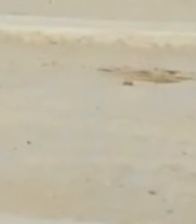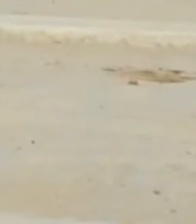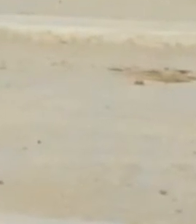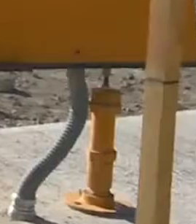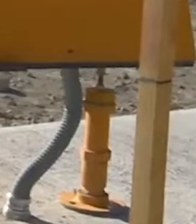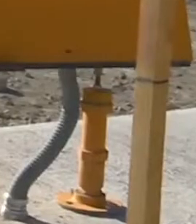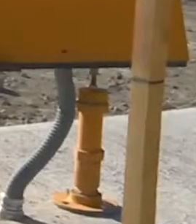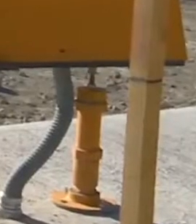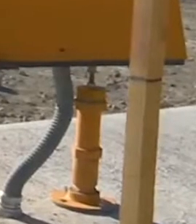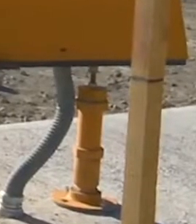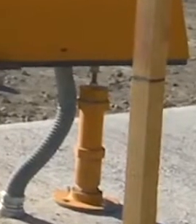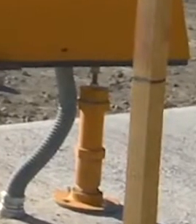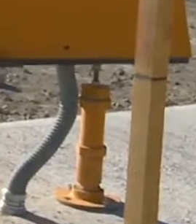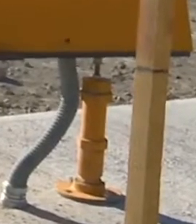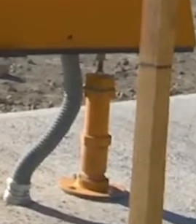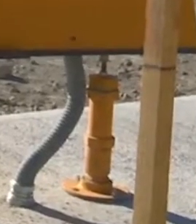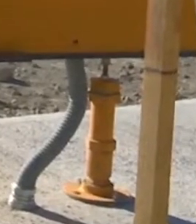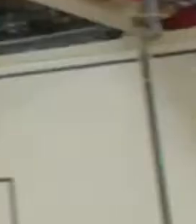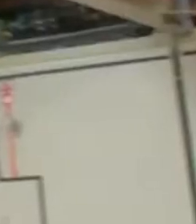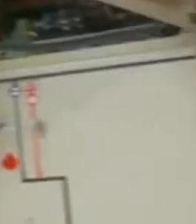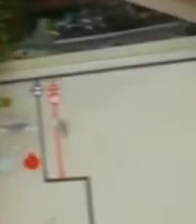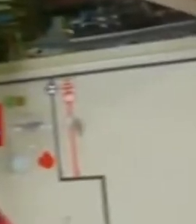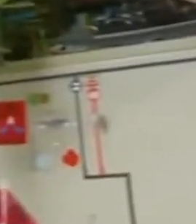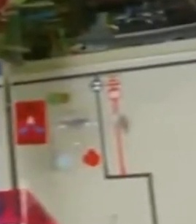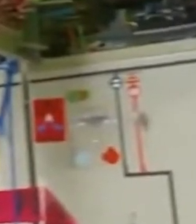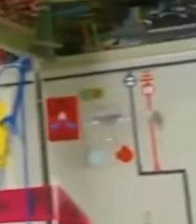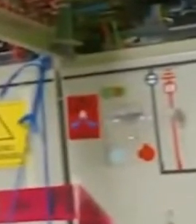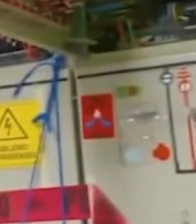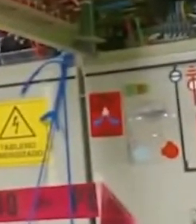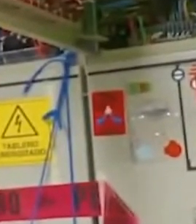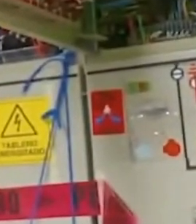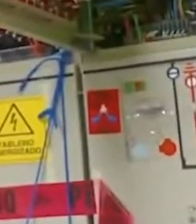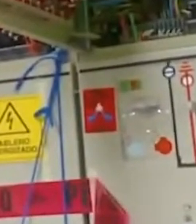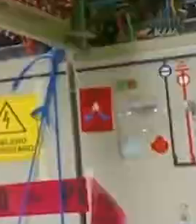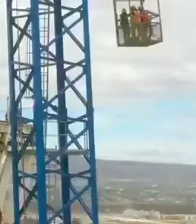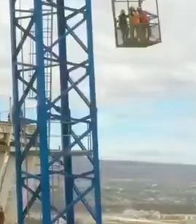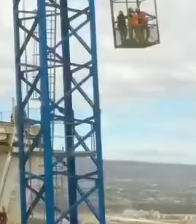ayudas visuales para la navegación. A la fecha, se han generado